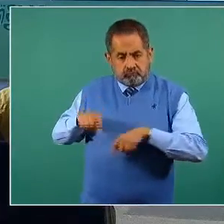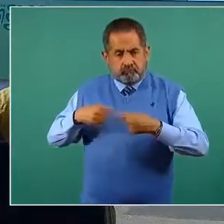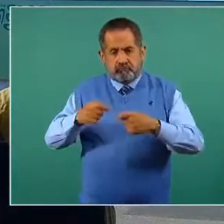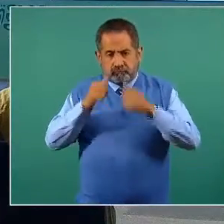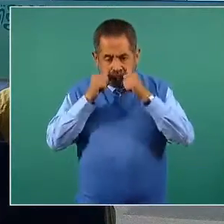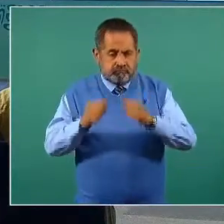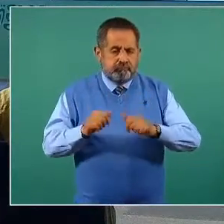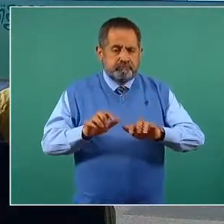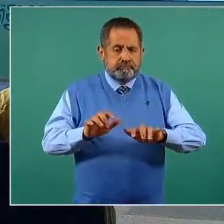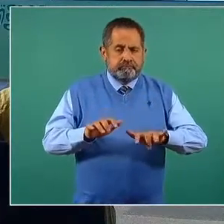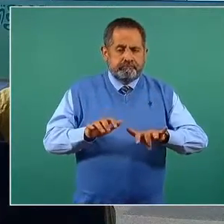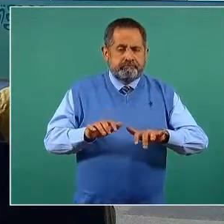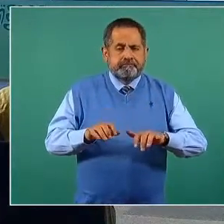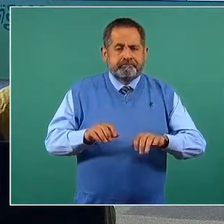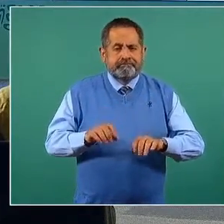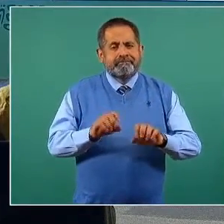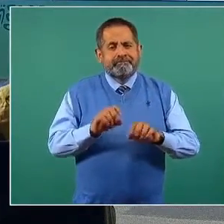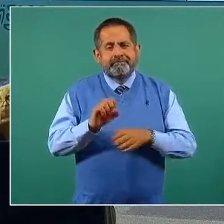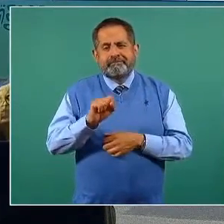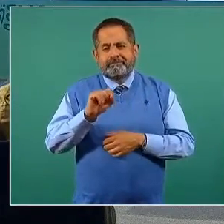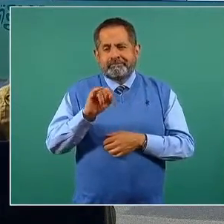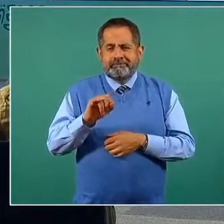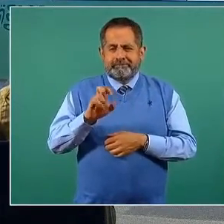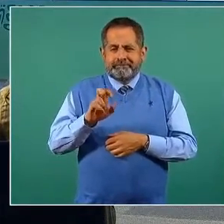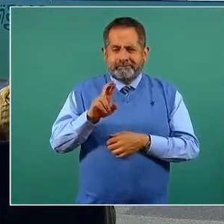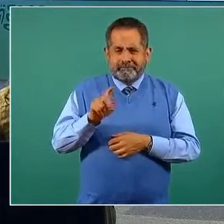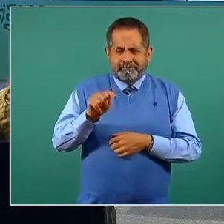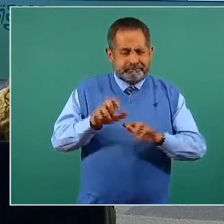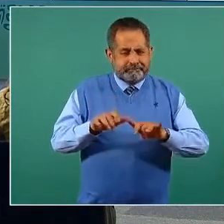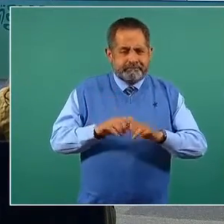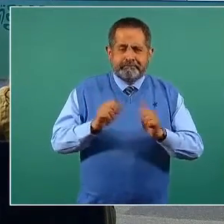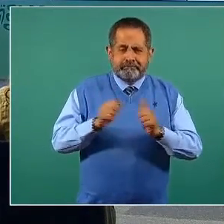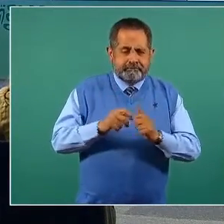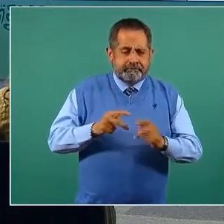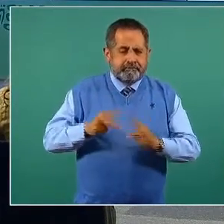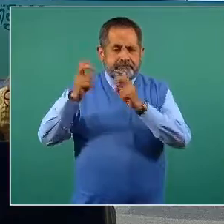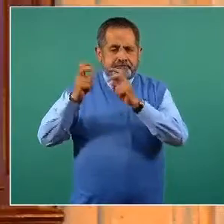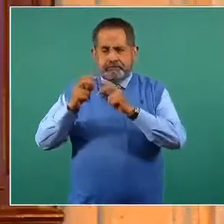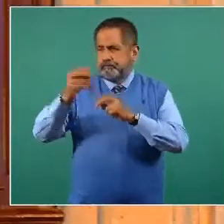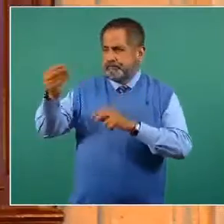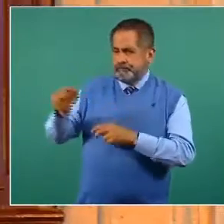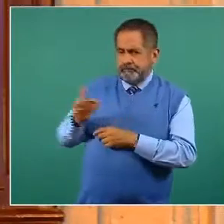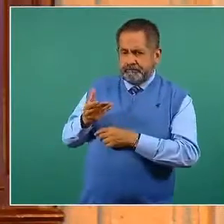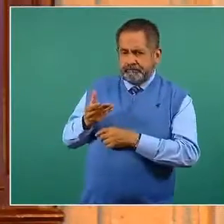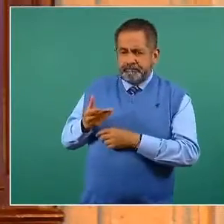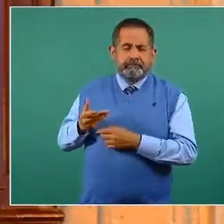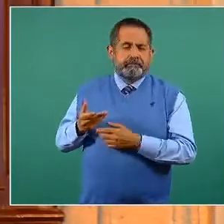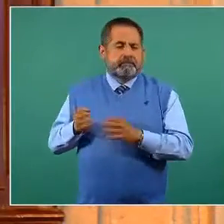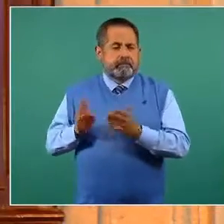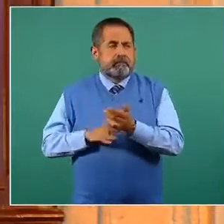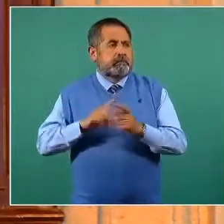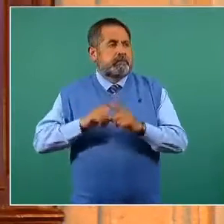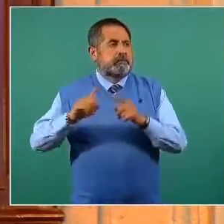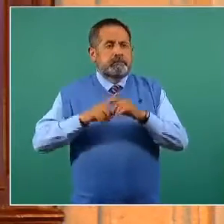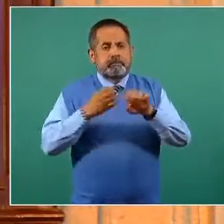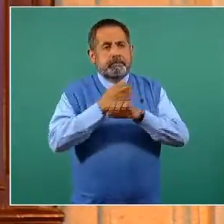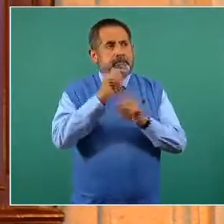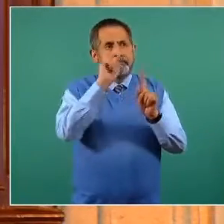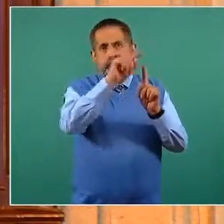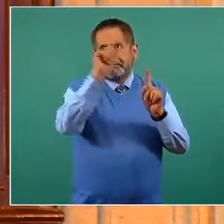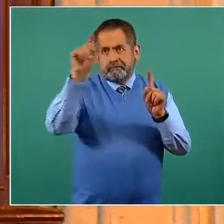el Sistema Nacional de Vigilancia Epidemiológica que opera a través de la atención médica y en muchas unidades a través del